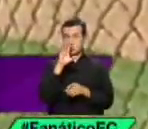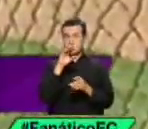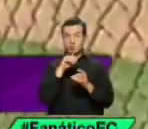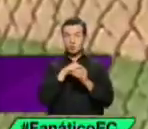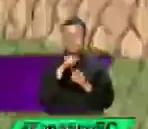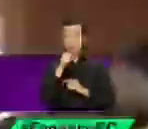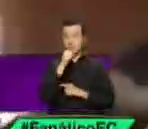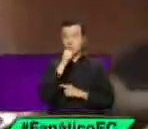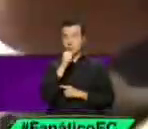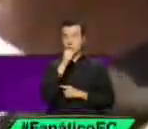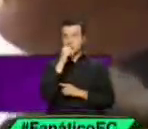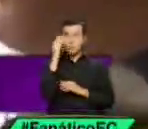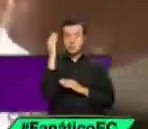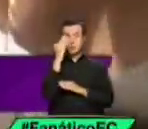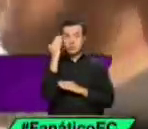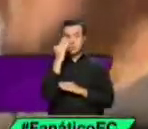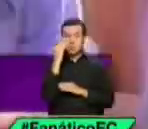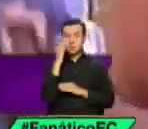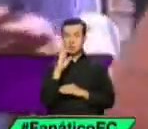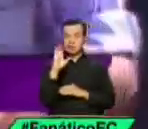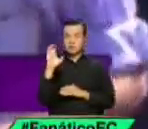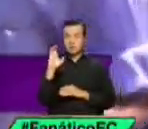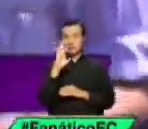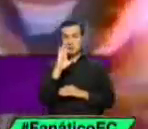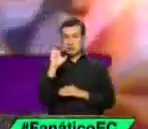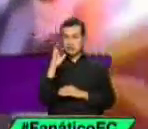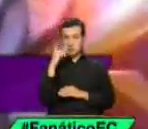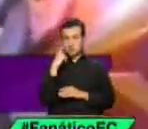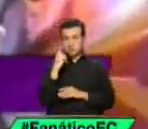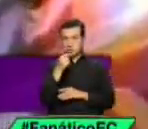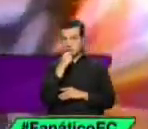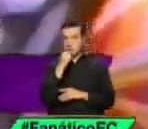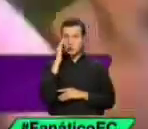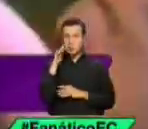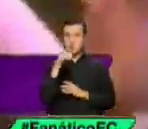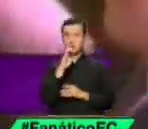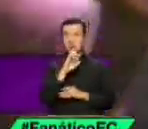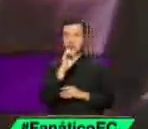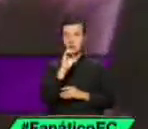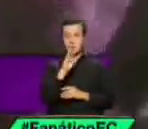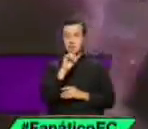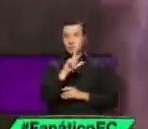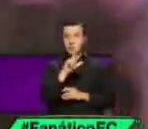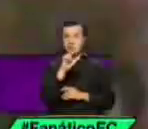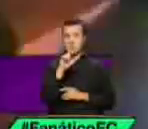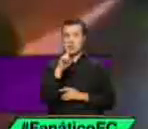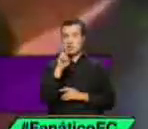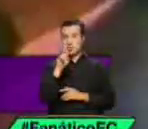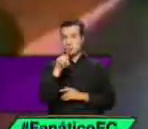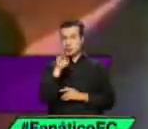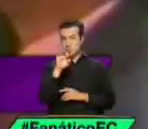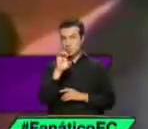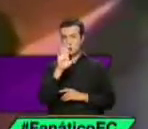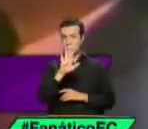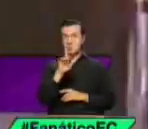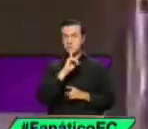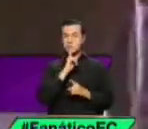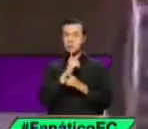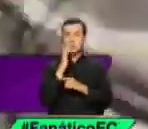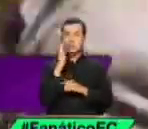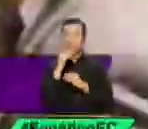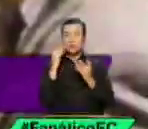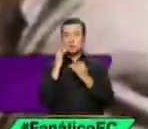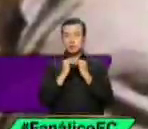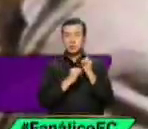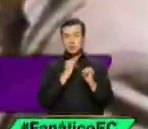la vieja televisora Telecentro, ahora TC, luego en Cable Deportes y, por supuesto, con aquella connotación, sobre todo a